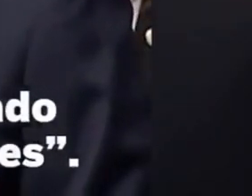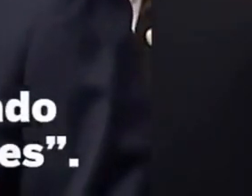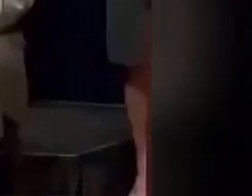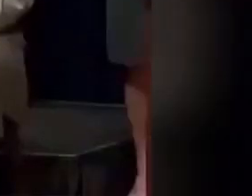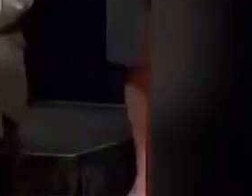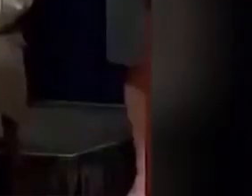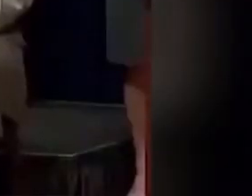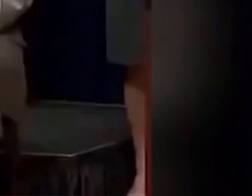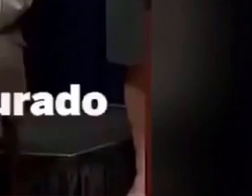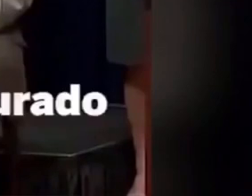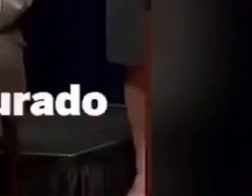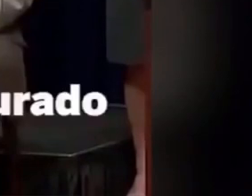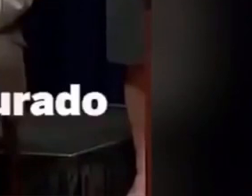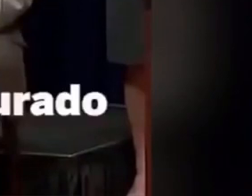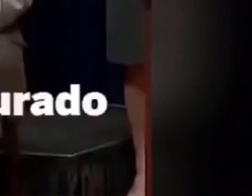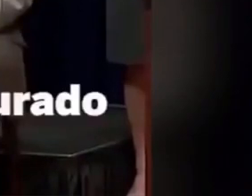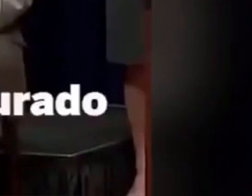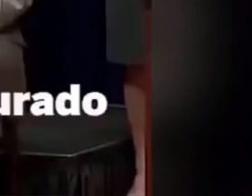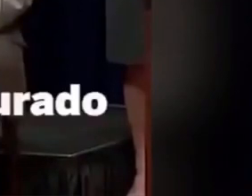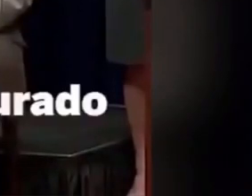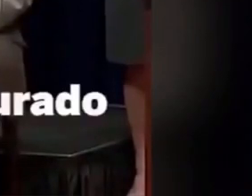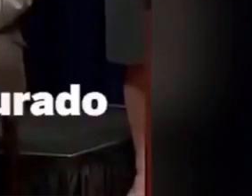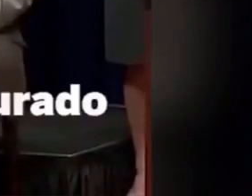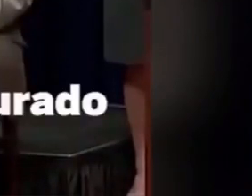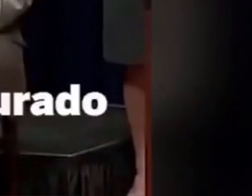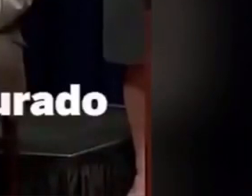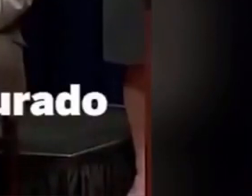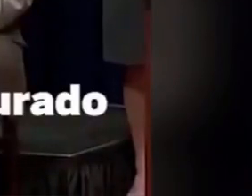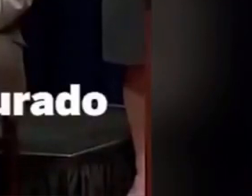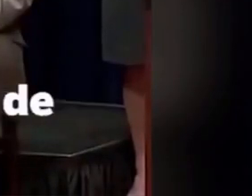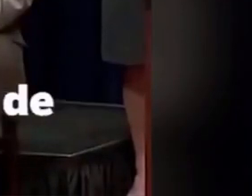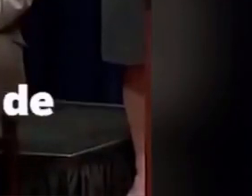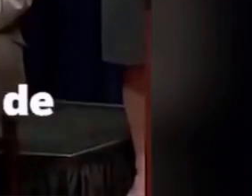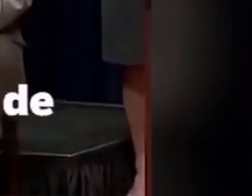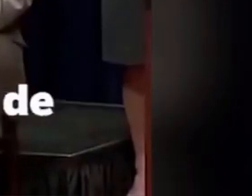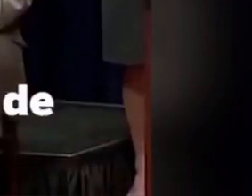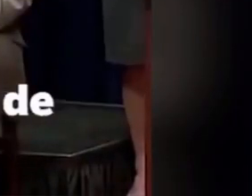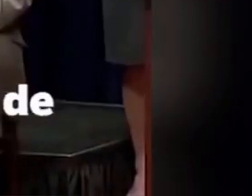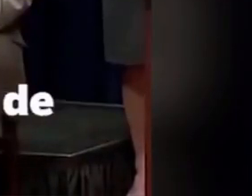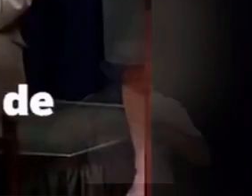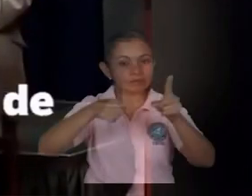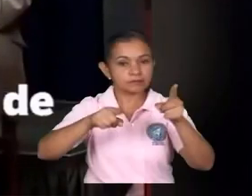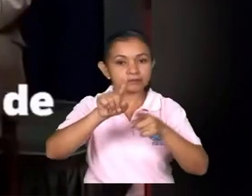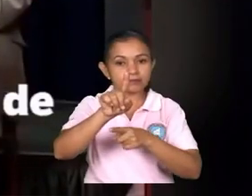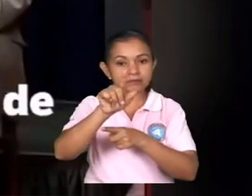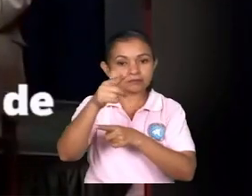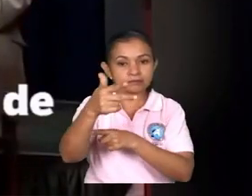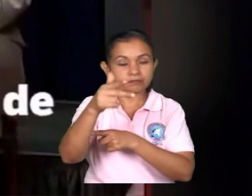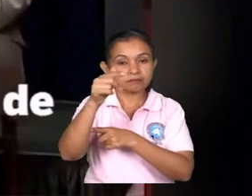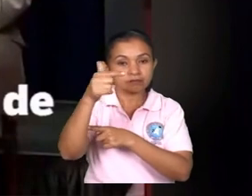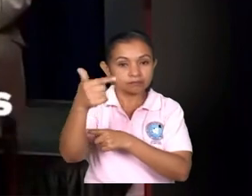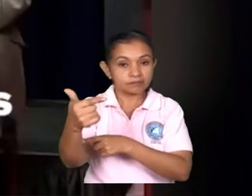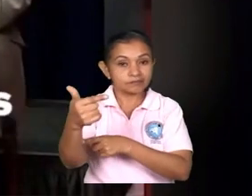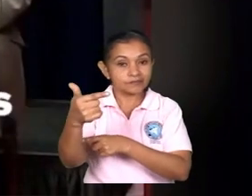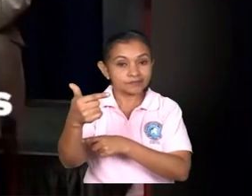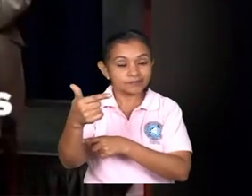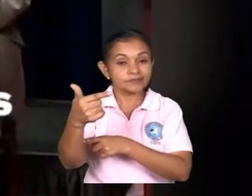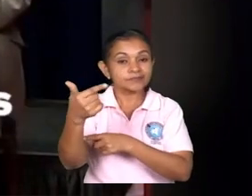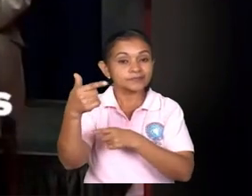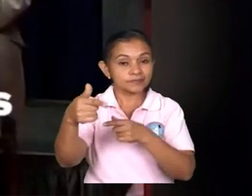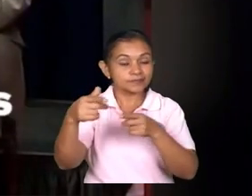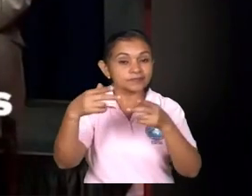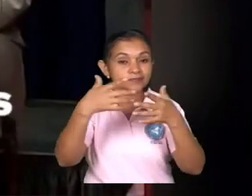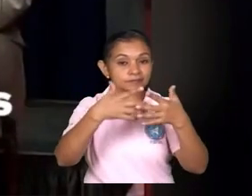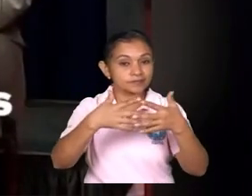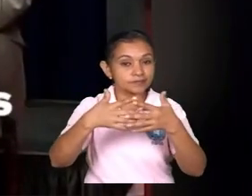concluye la revisión. En total, representan más de la mitad de las 187 diócesis en el